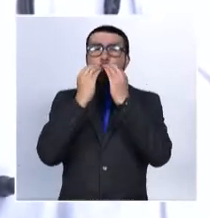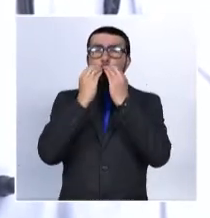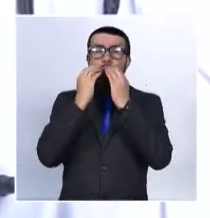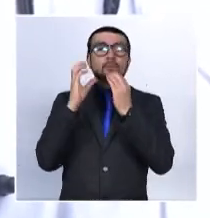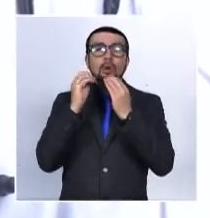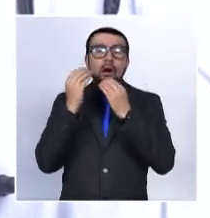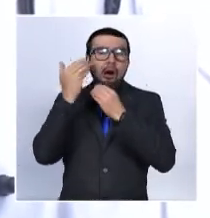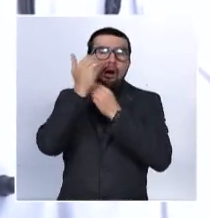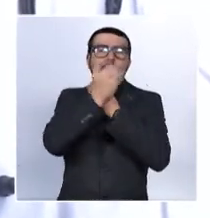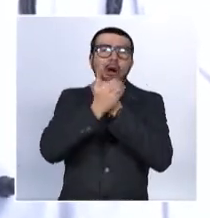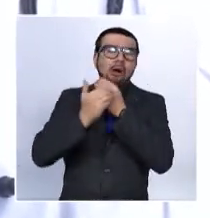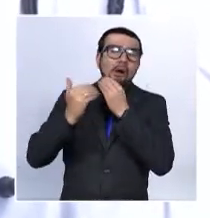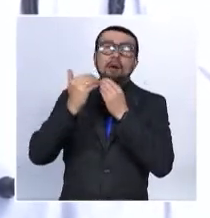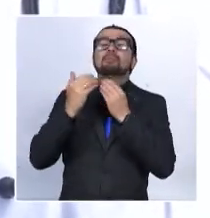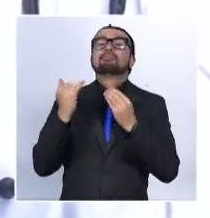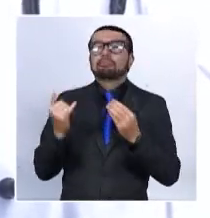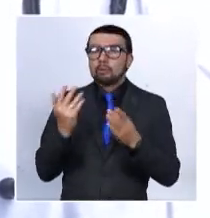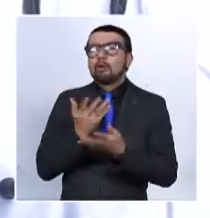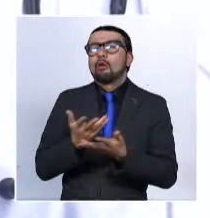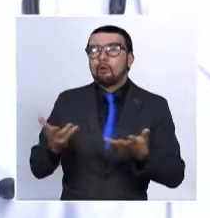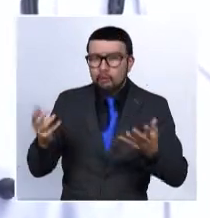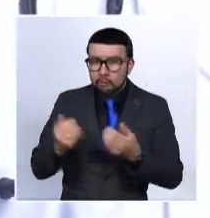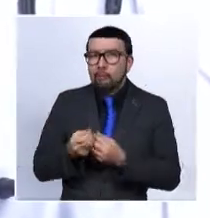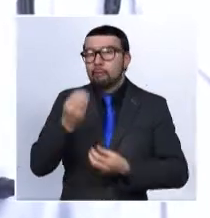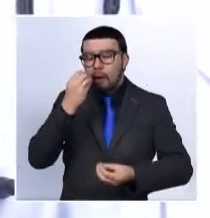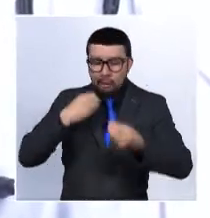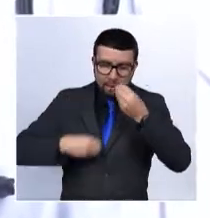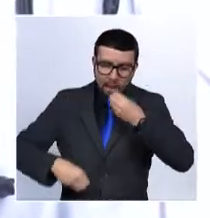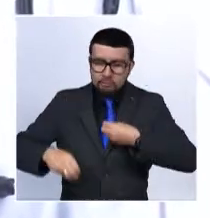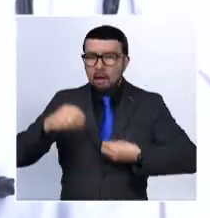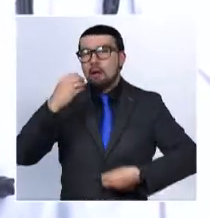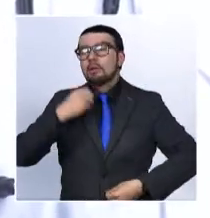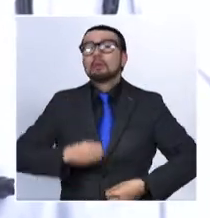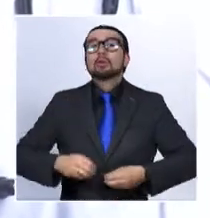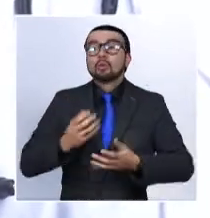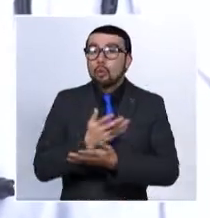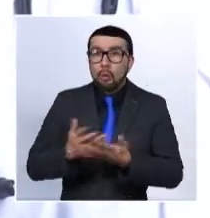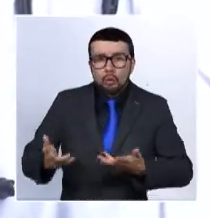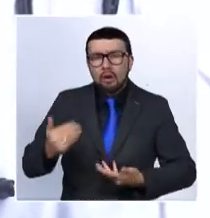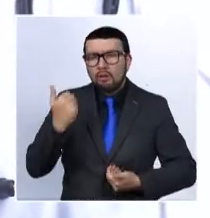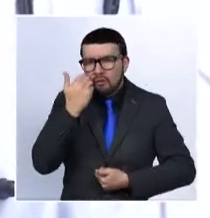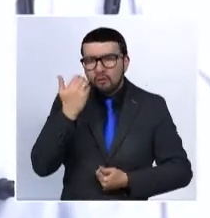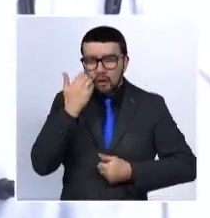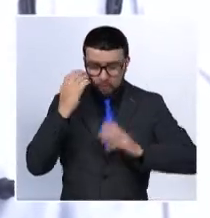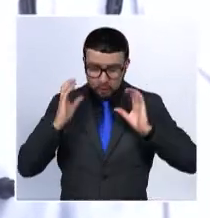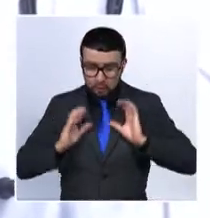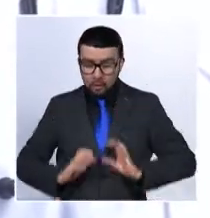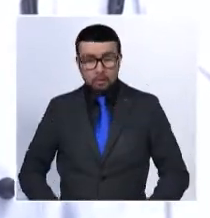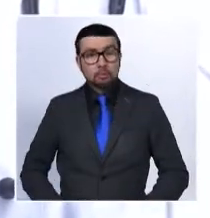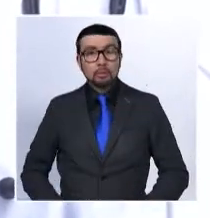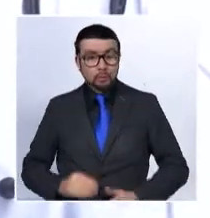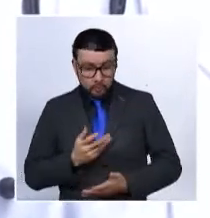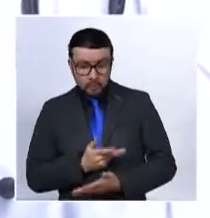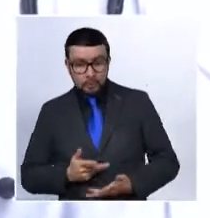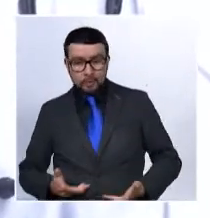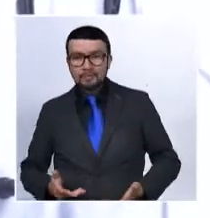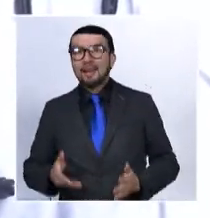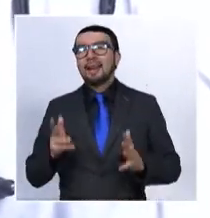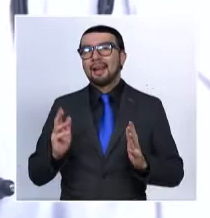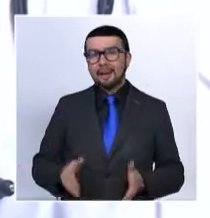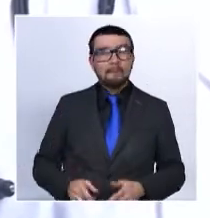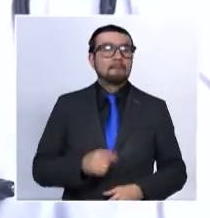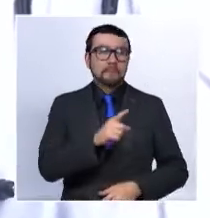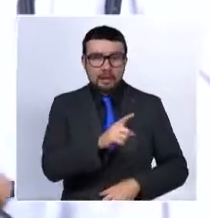están tragando constantemente, algunos materiales. Todo eso contamina el cuerpo, todo eso impide de que el tratamiento